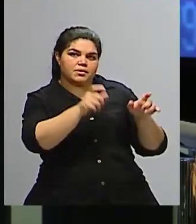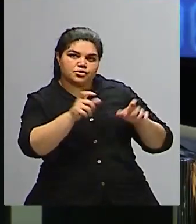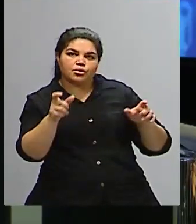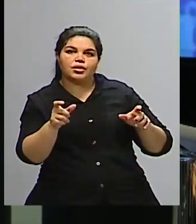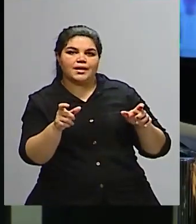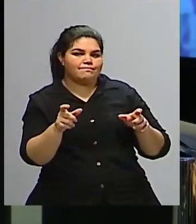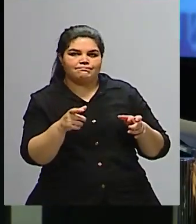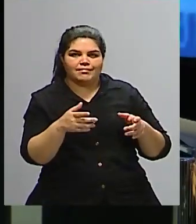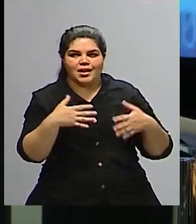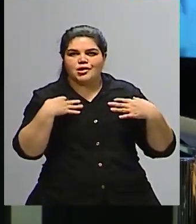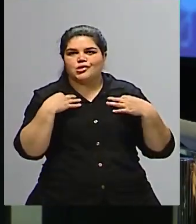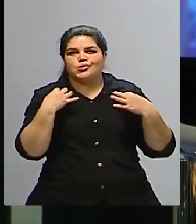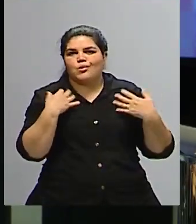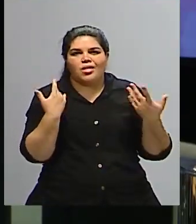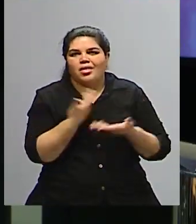nivel